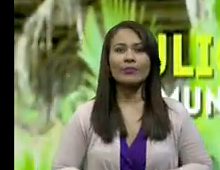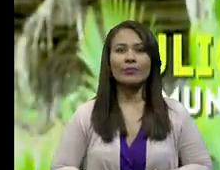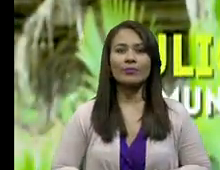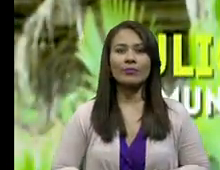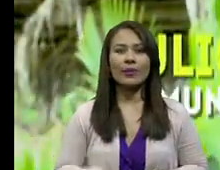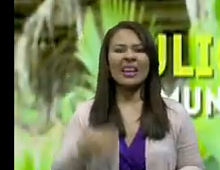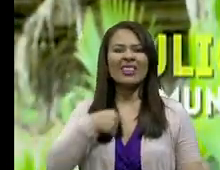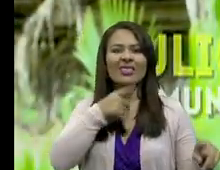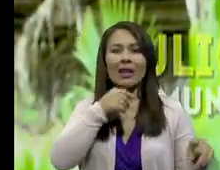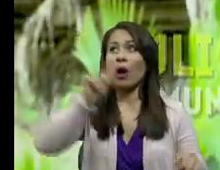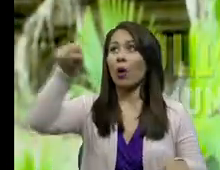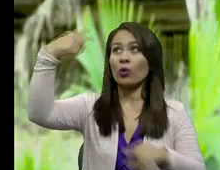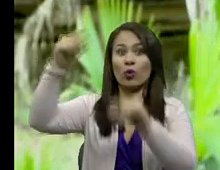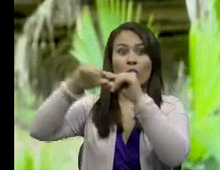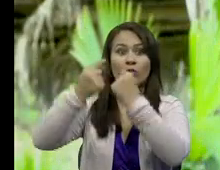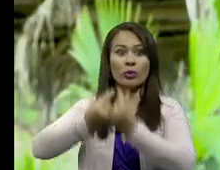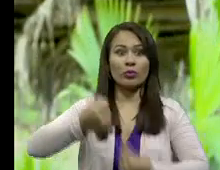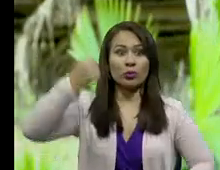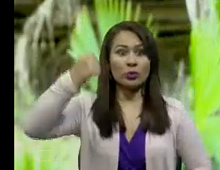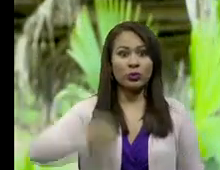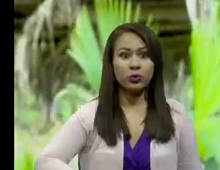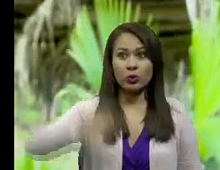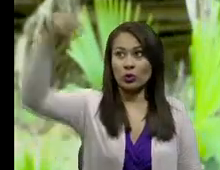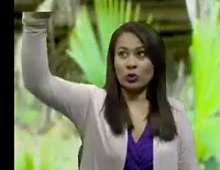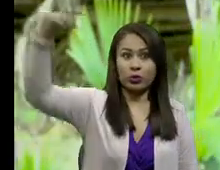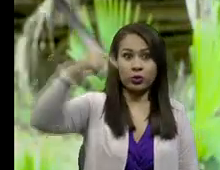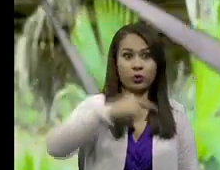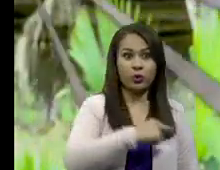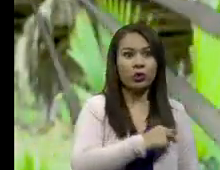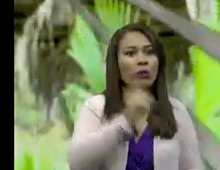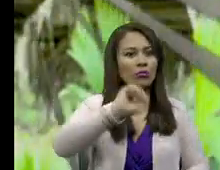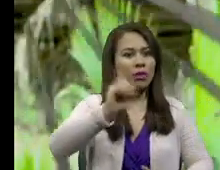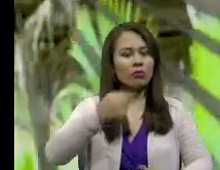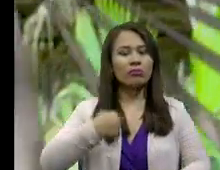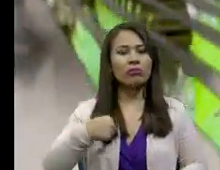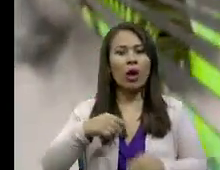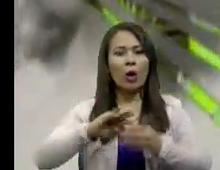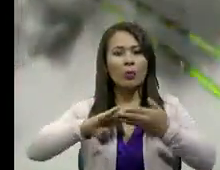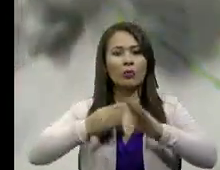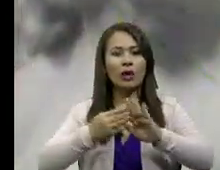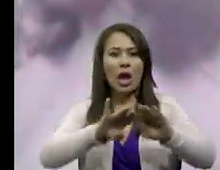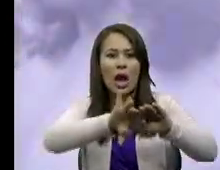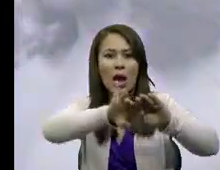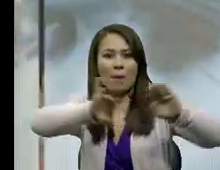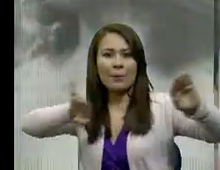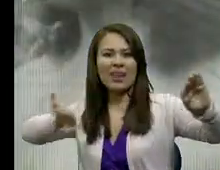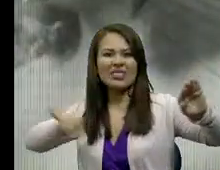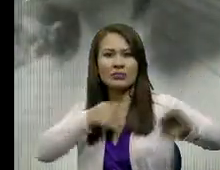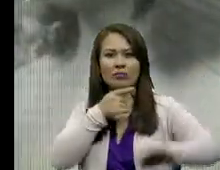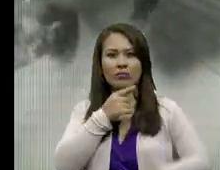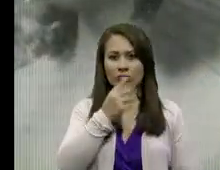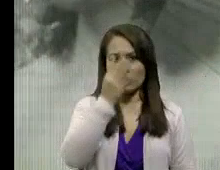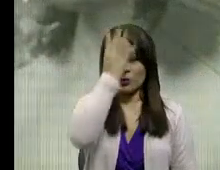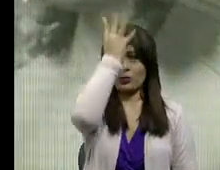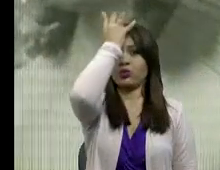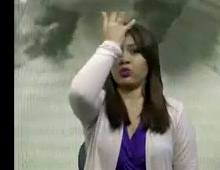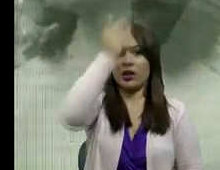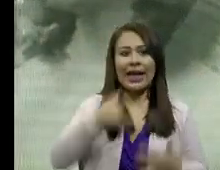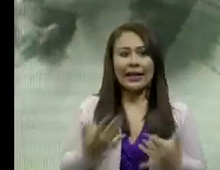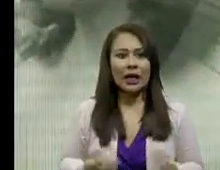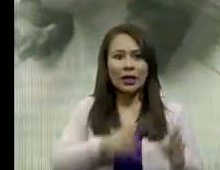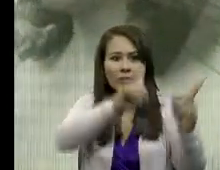conquista por los incas, ni Atahualpa, absolutamente nada. El Inca o Atahualpa quisieron conquistar al Shuar de la